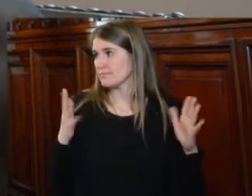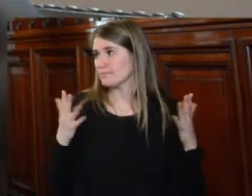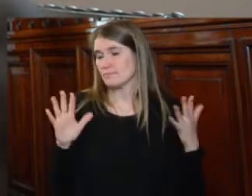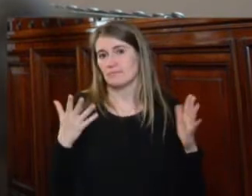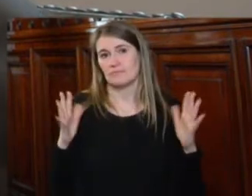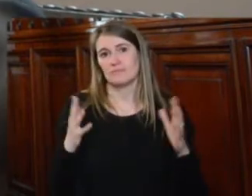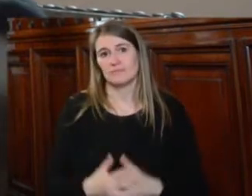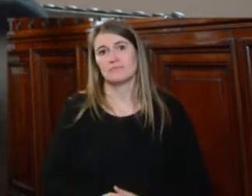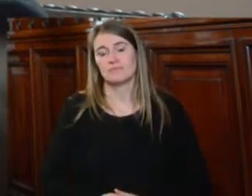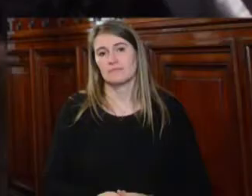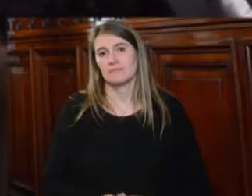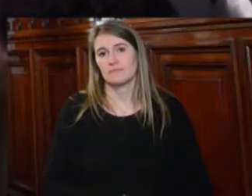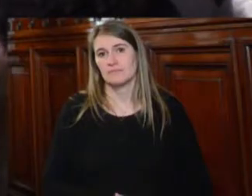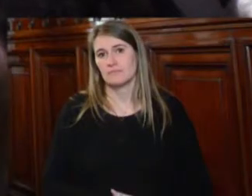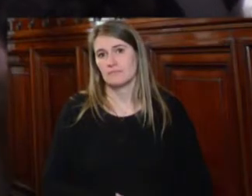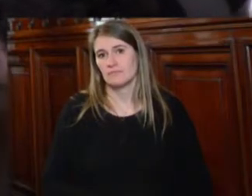Gracias.